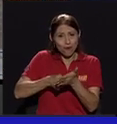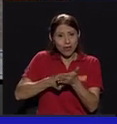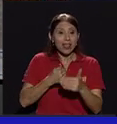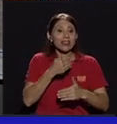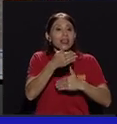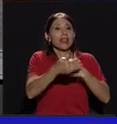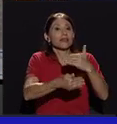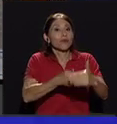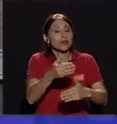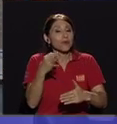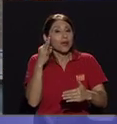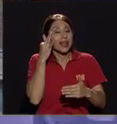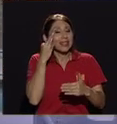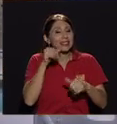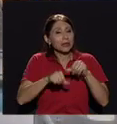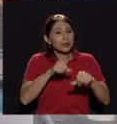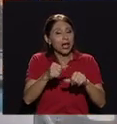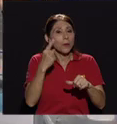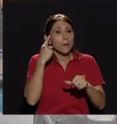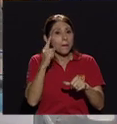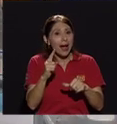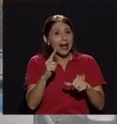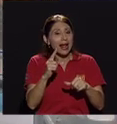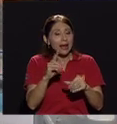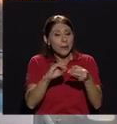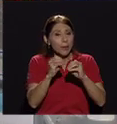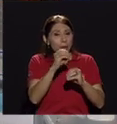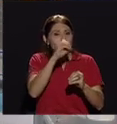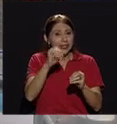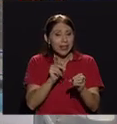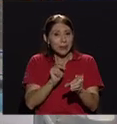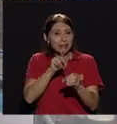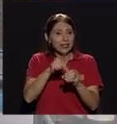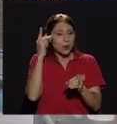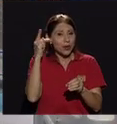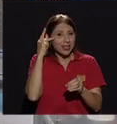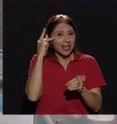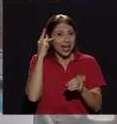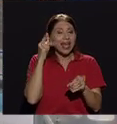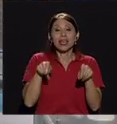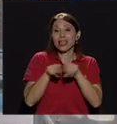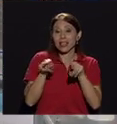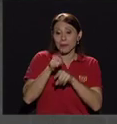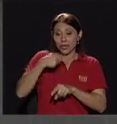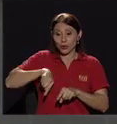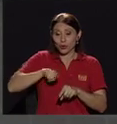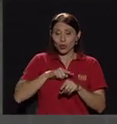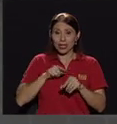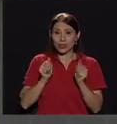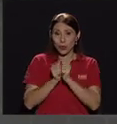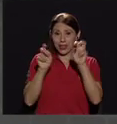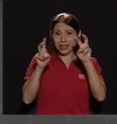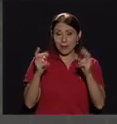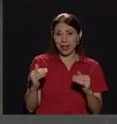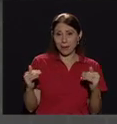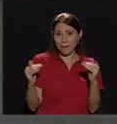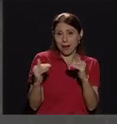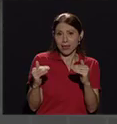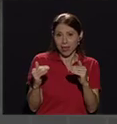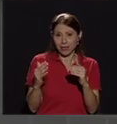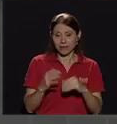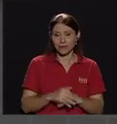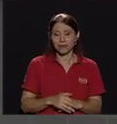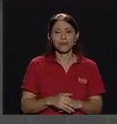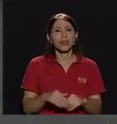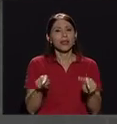de participación política y las que hemos venido también con el tema de la paridad. Un elemento que también